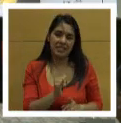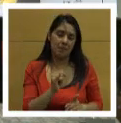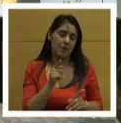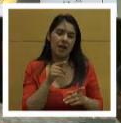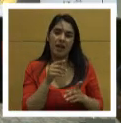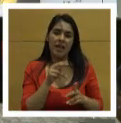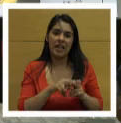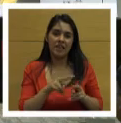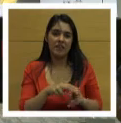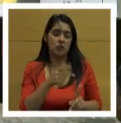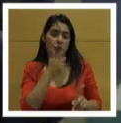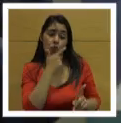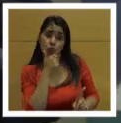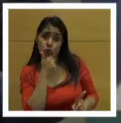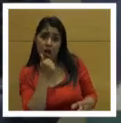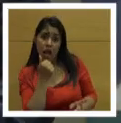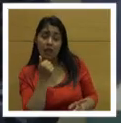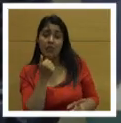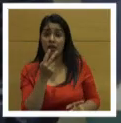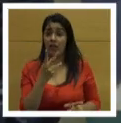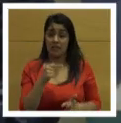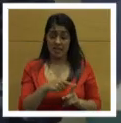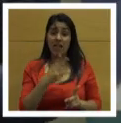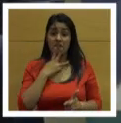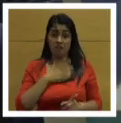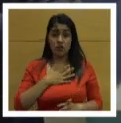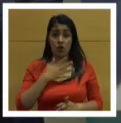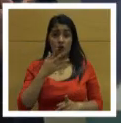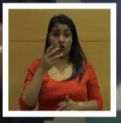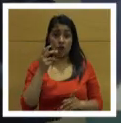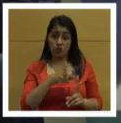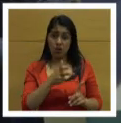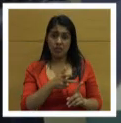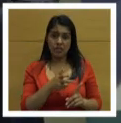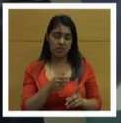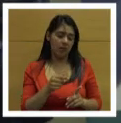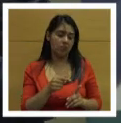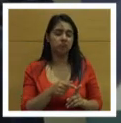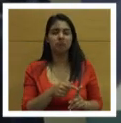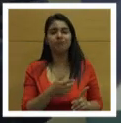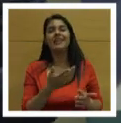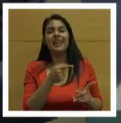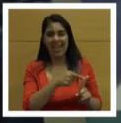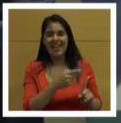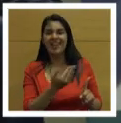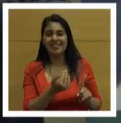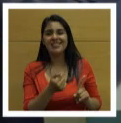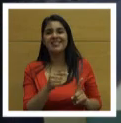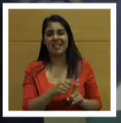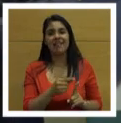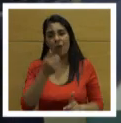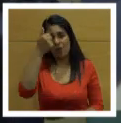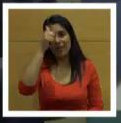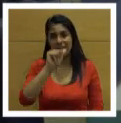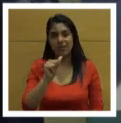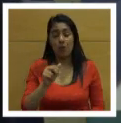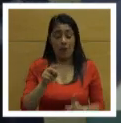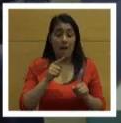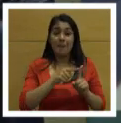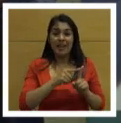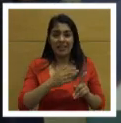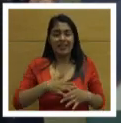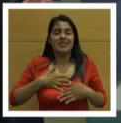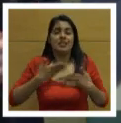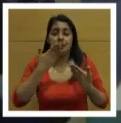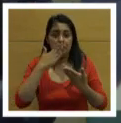sido cuestionada en que a pesar de haber vivido violencia, se le había cuestionado aquello y ella necesitaba una sentencia para efecto de su reparación